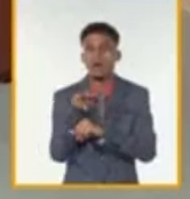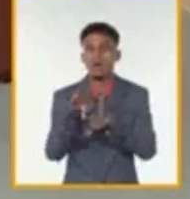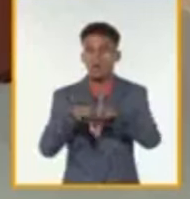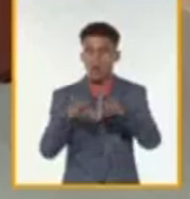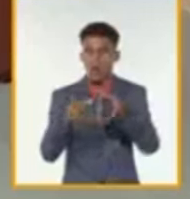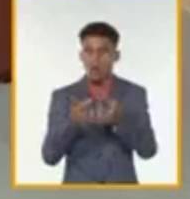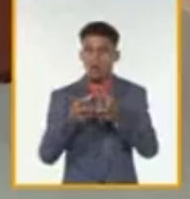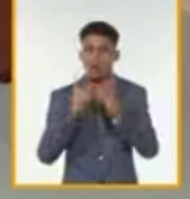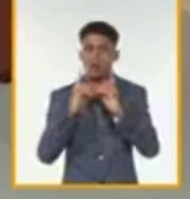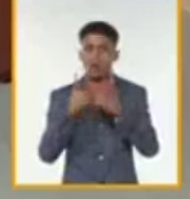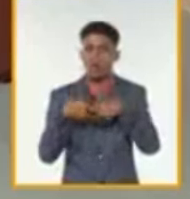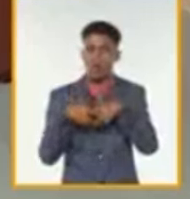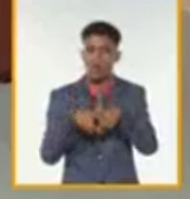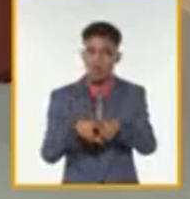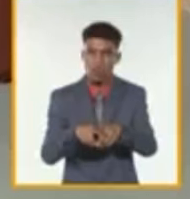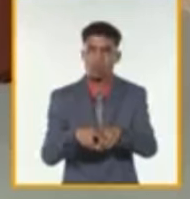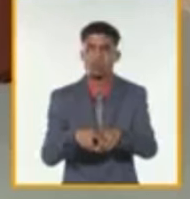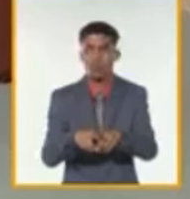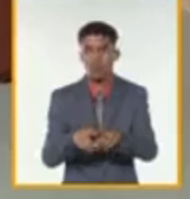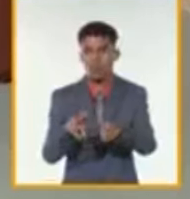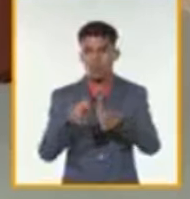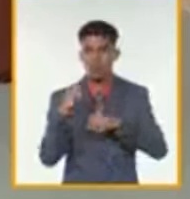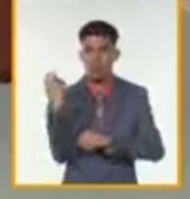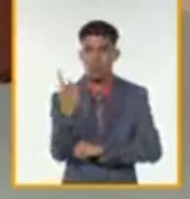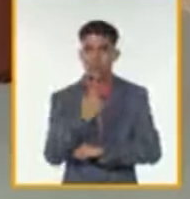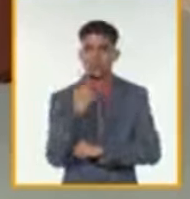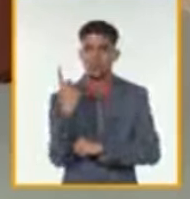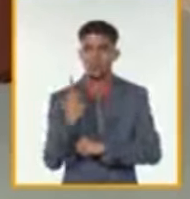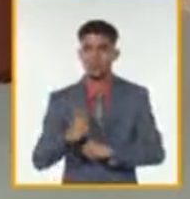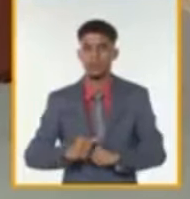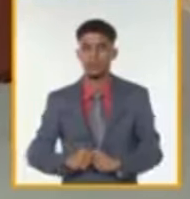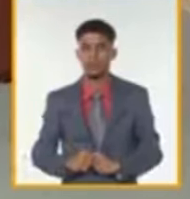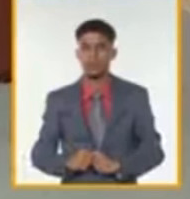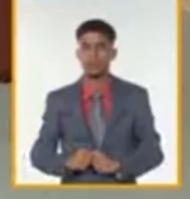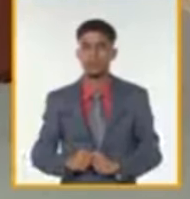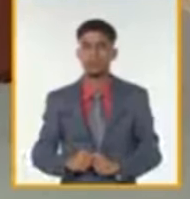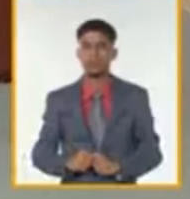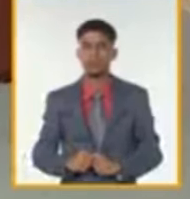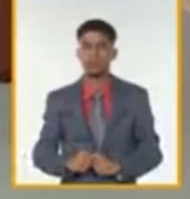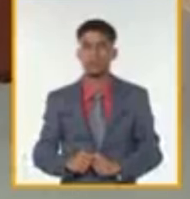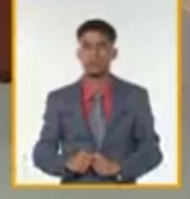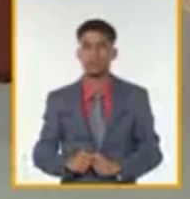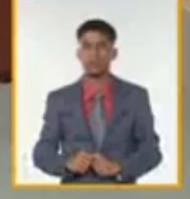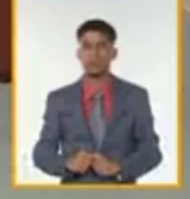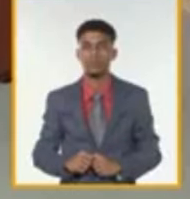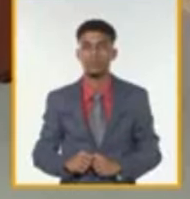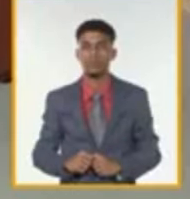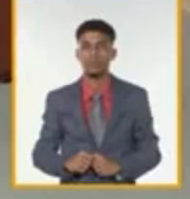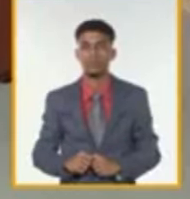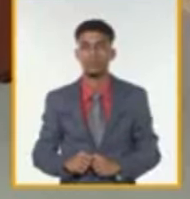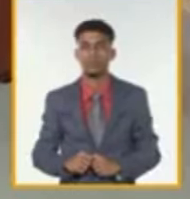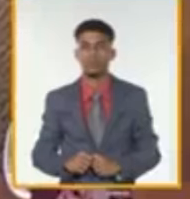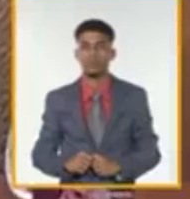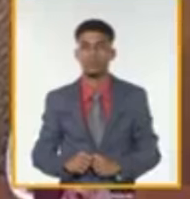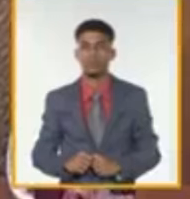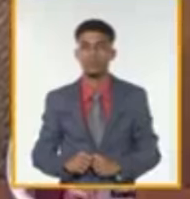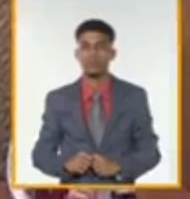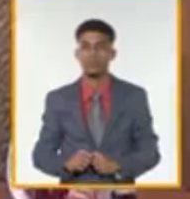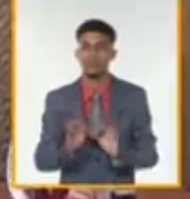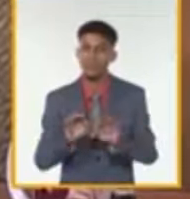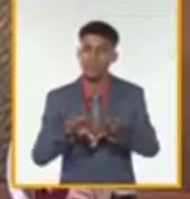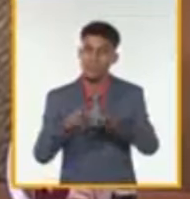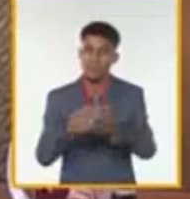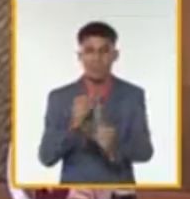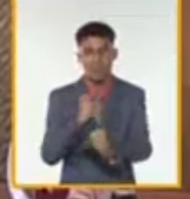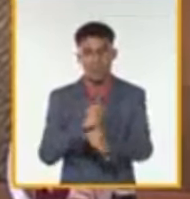nosotros en esa rendición de cuentas que ha sido motivo de de festejo ha sido motivo de trabajo ha sido